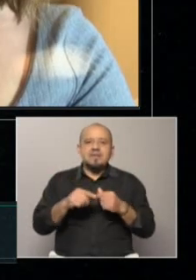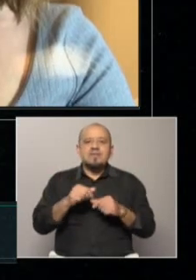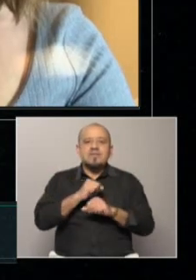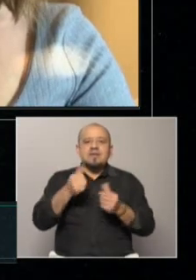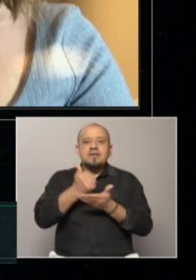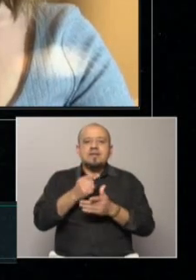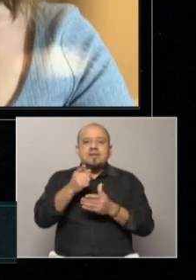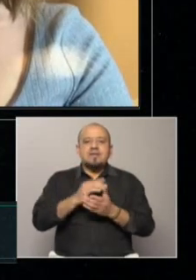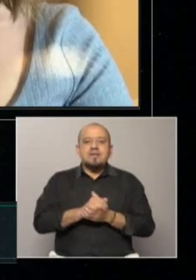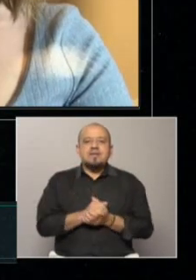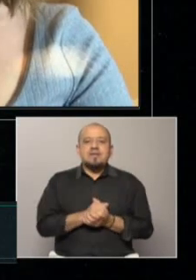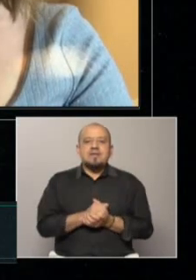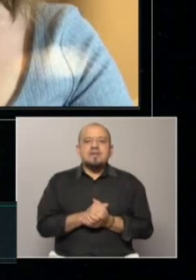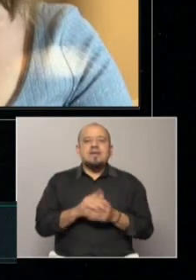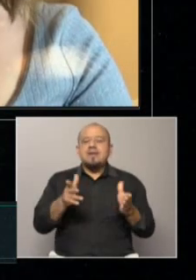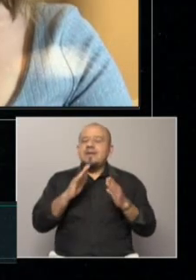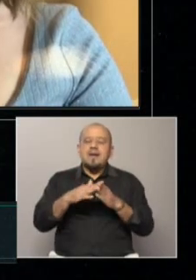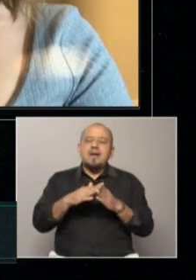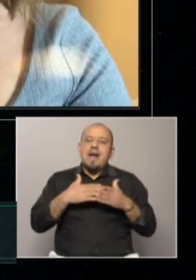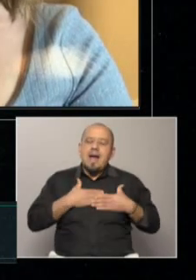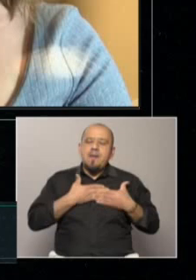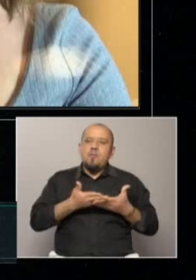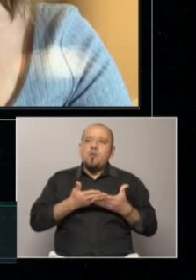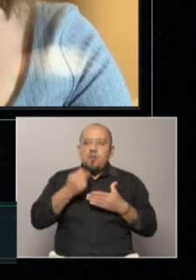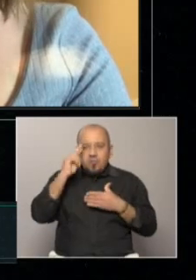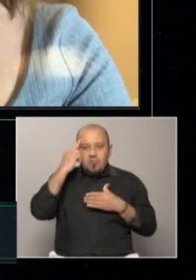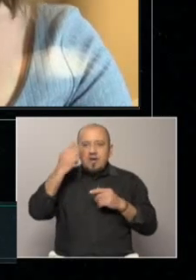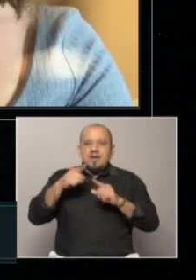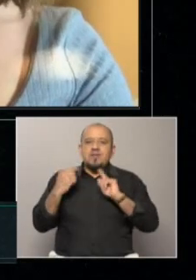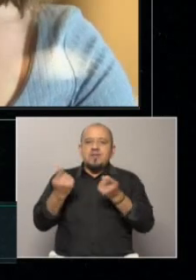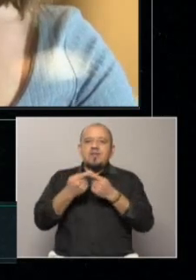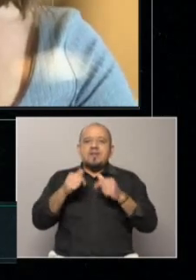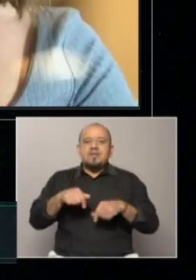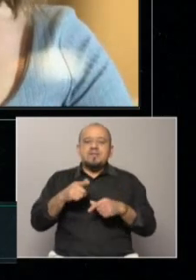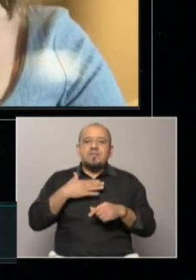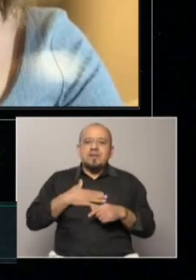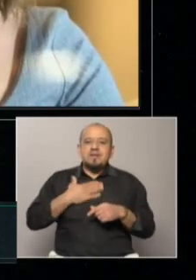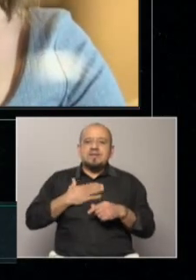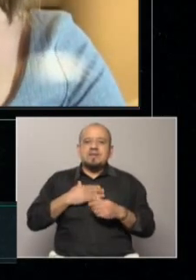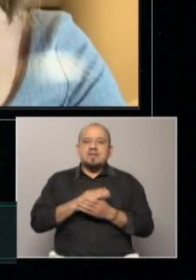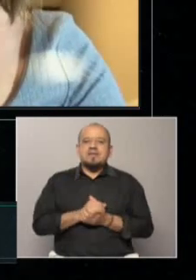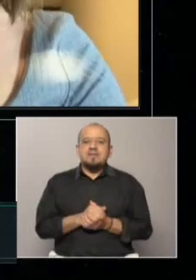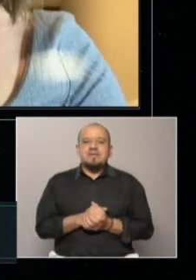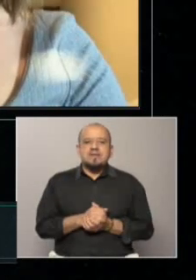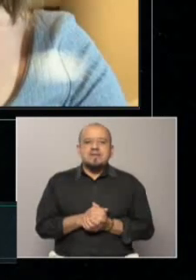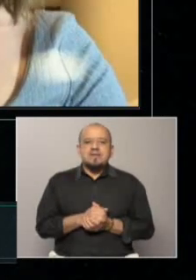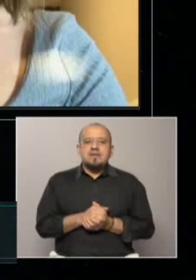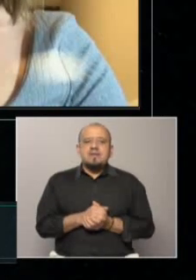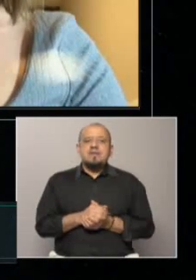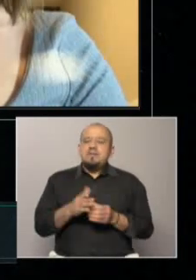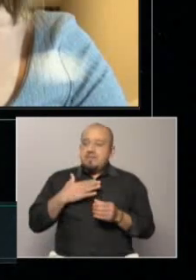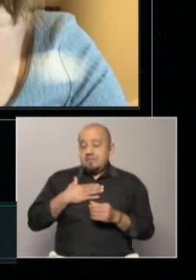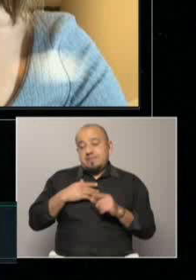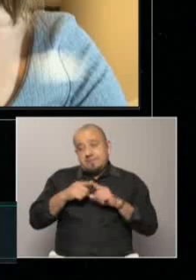presente en su programa. Amo Uruguay, amo a los uruguayos y a las uruguayas. Así que para mí es un placer para charlar con ustedes. Igualmente para